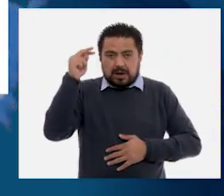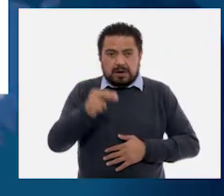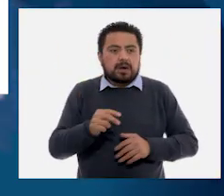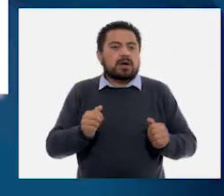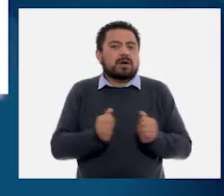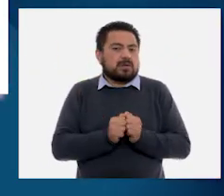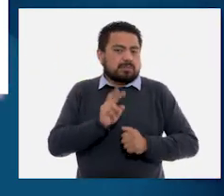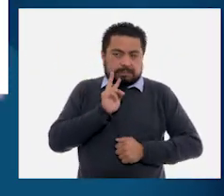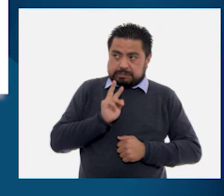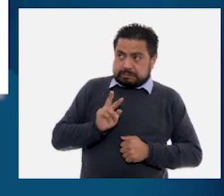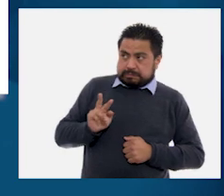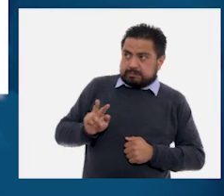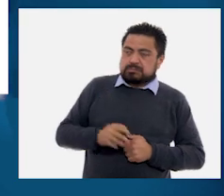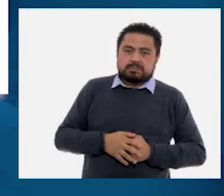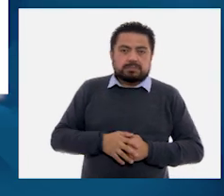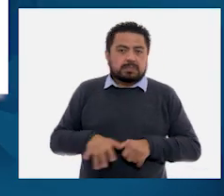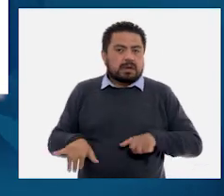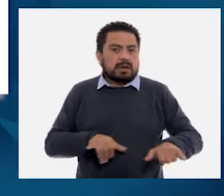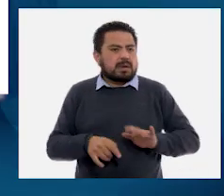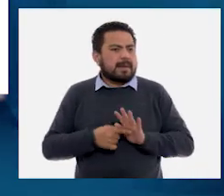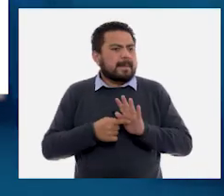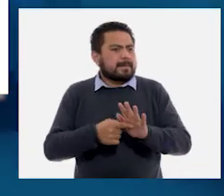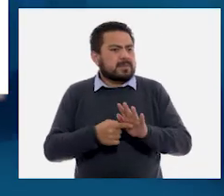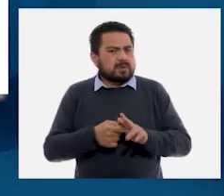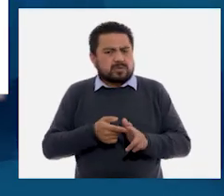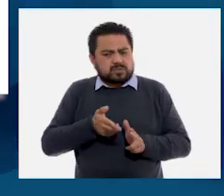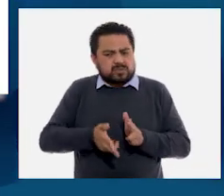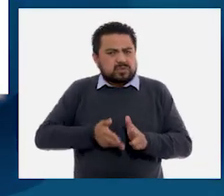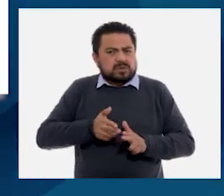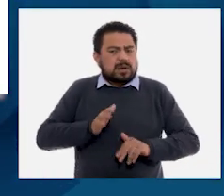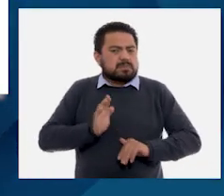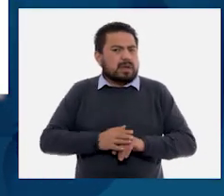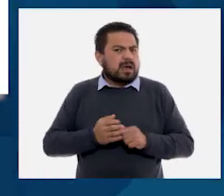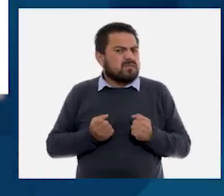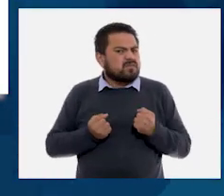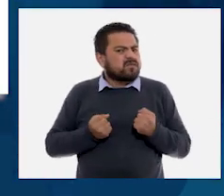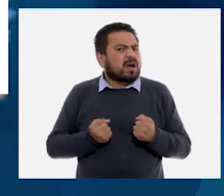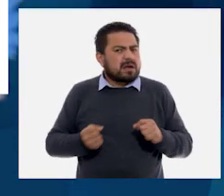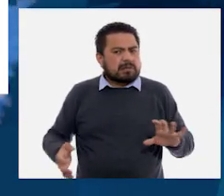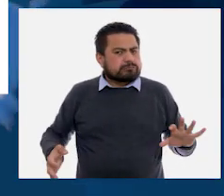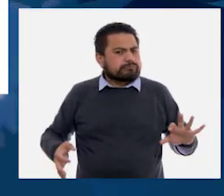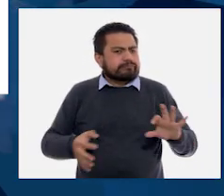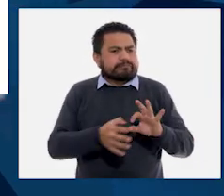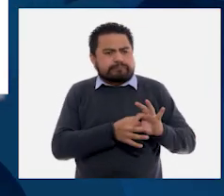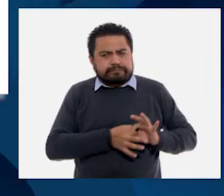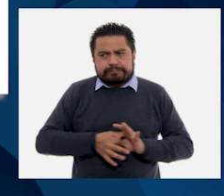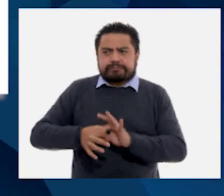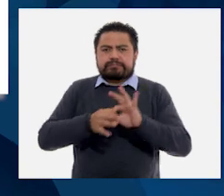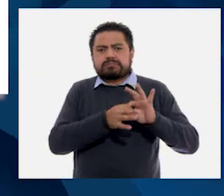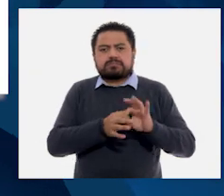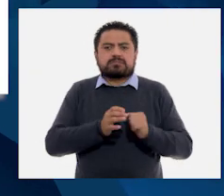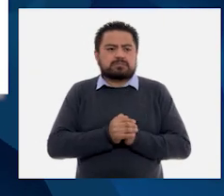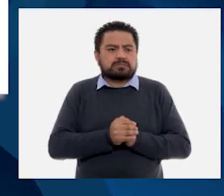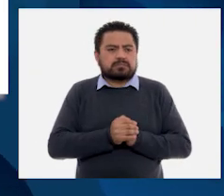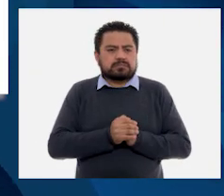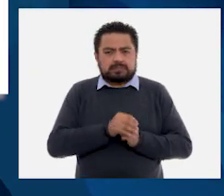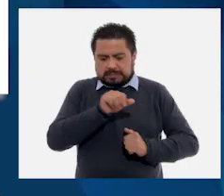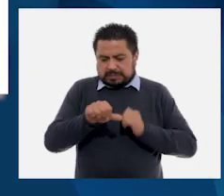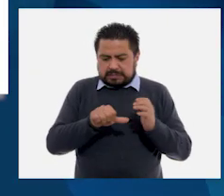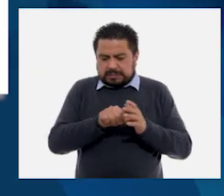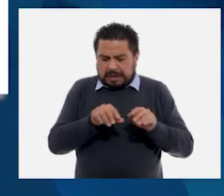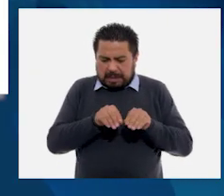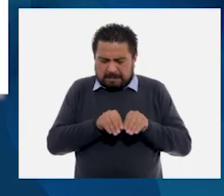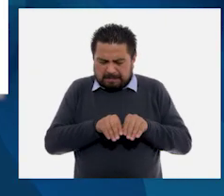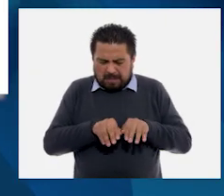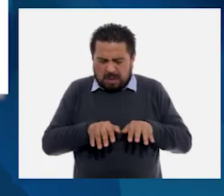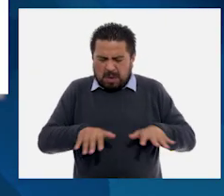como podemos ver, este mapa ya muestra un sistema ferroviario maduro y robusto. De las líneas centrales se desprenden